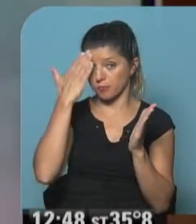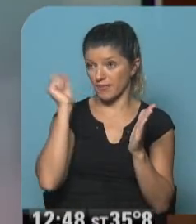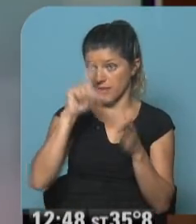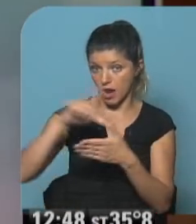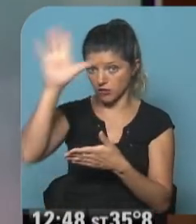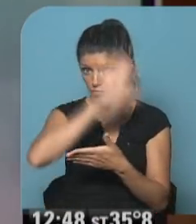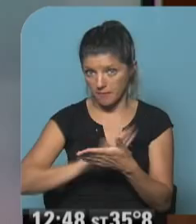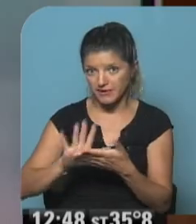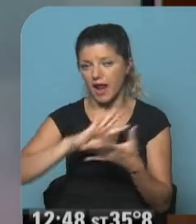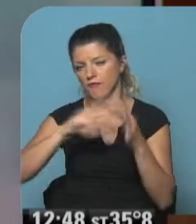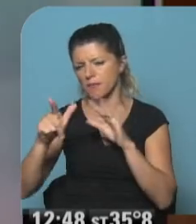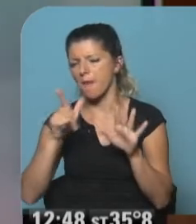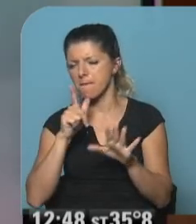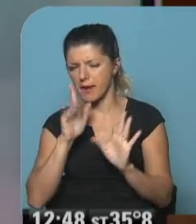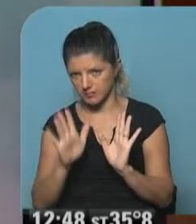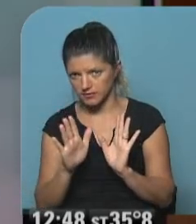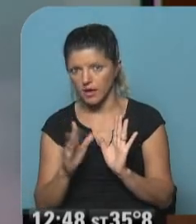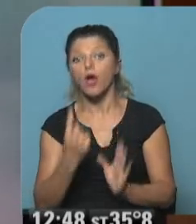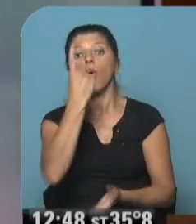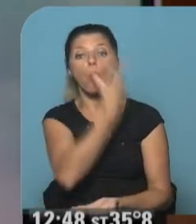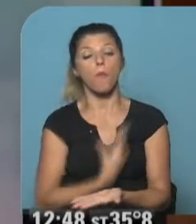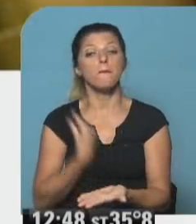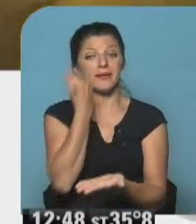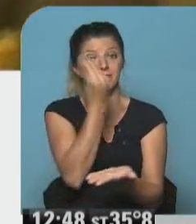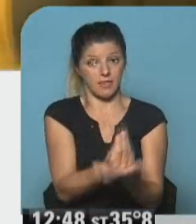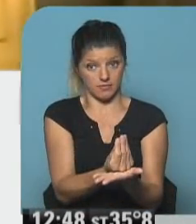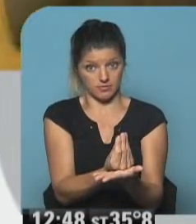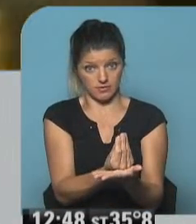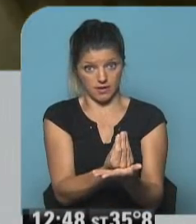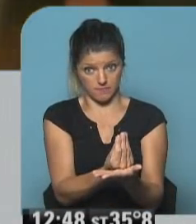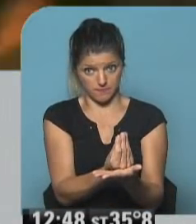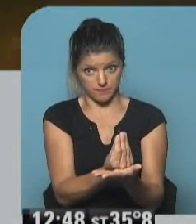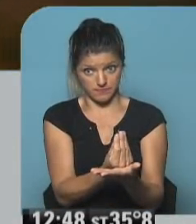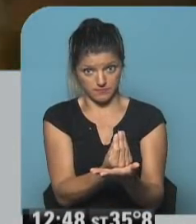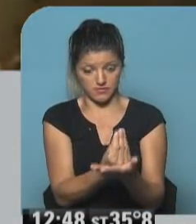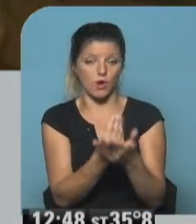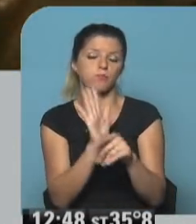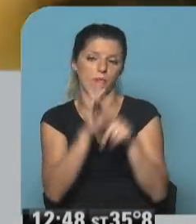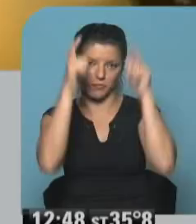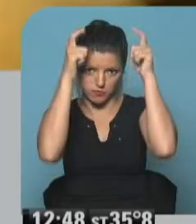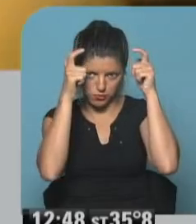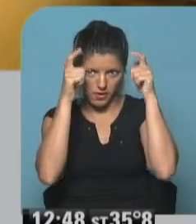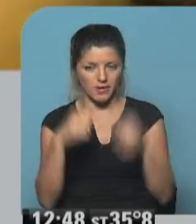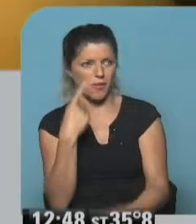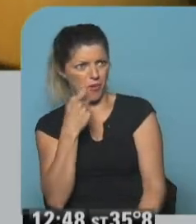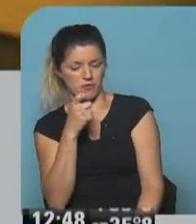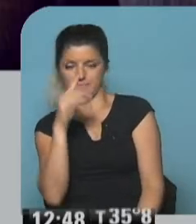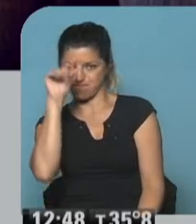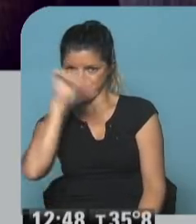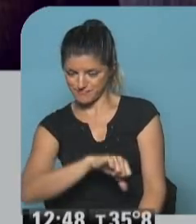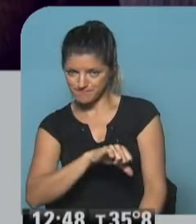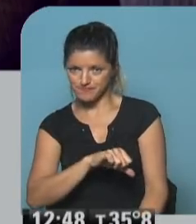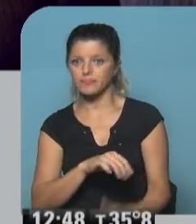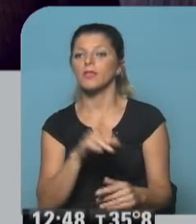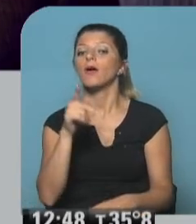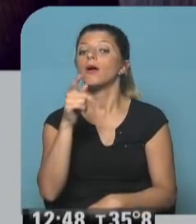tienen el mismo diseño, Sí. que es el de presidencias monárquicas, digamos. Después vemos que son monarcas con pie de barro, ¿no? Me parece que en el caso de